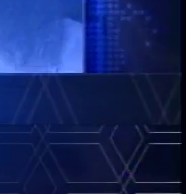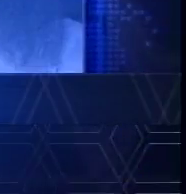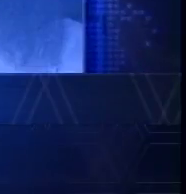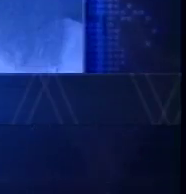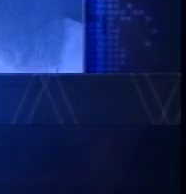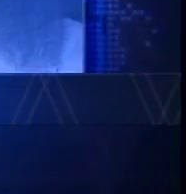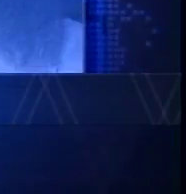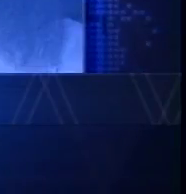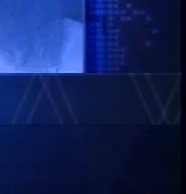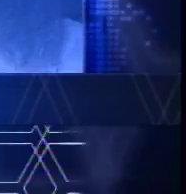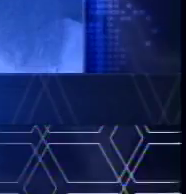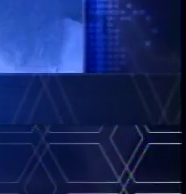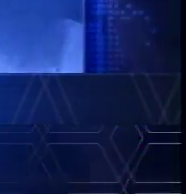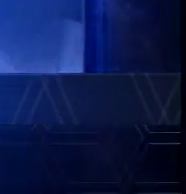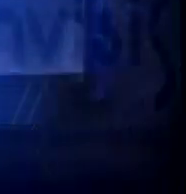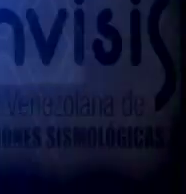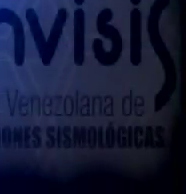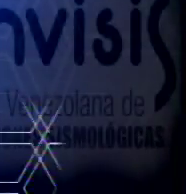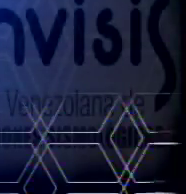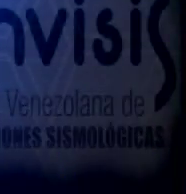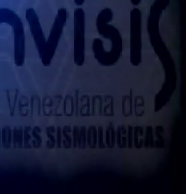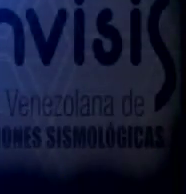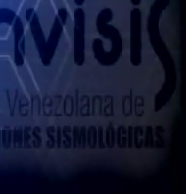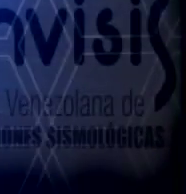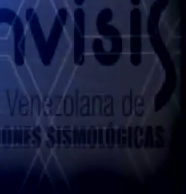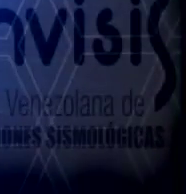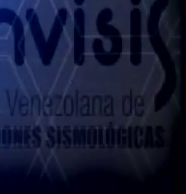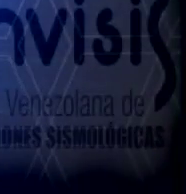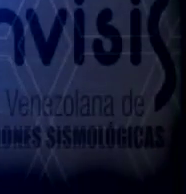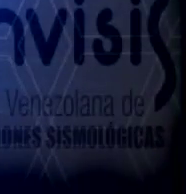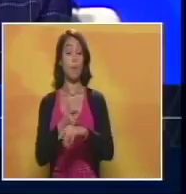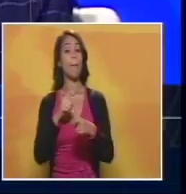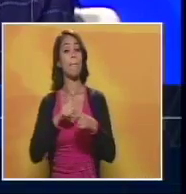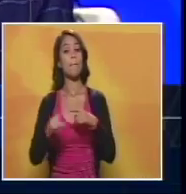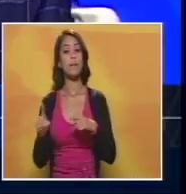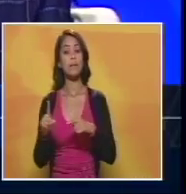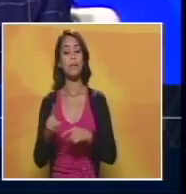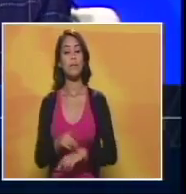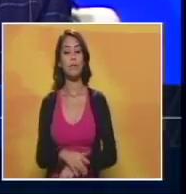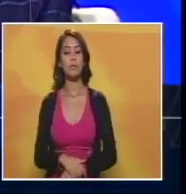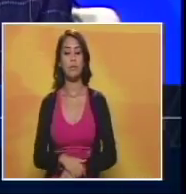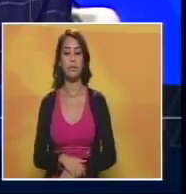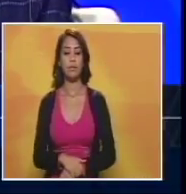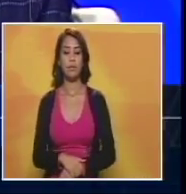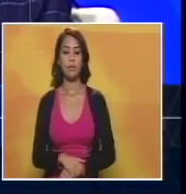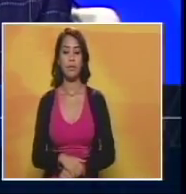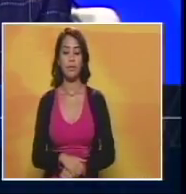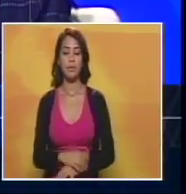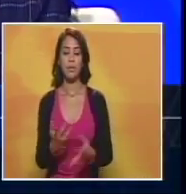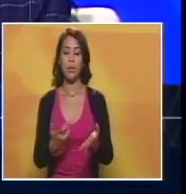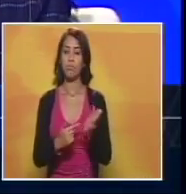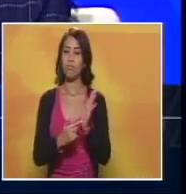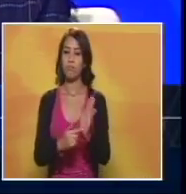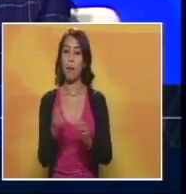Obligación. Henry Falcón aseveró que la ONU tiene que asistir a Venezuela en las elecciones del 20 de mayo.